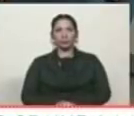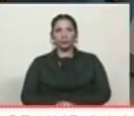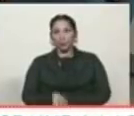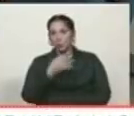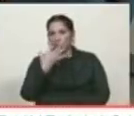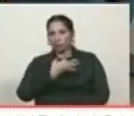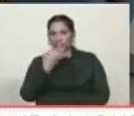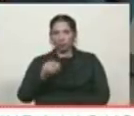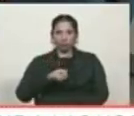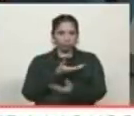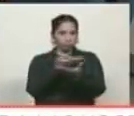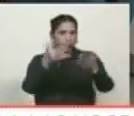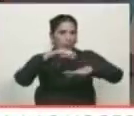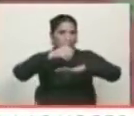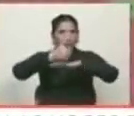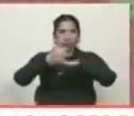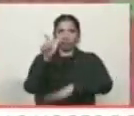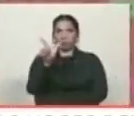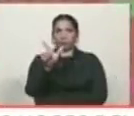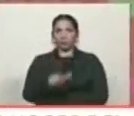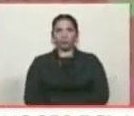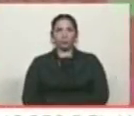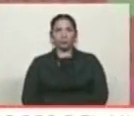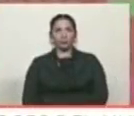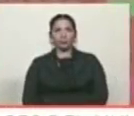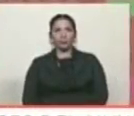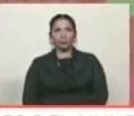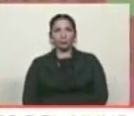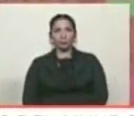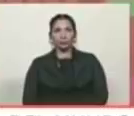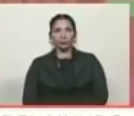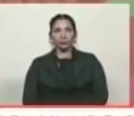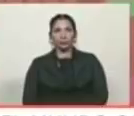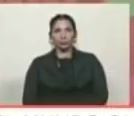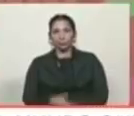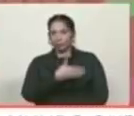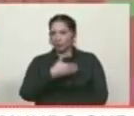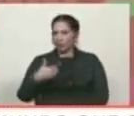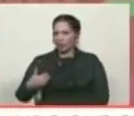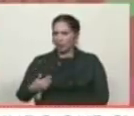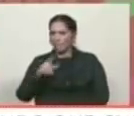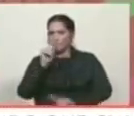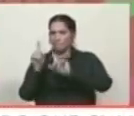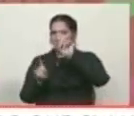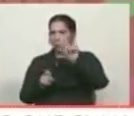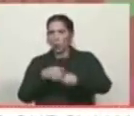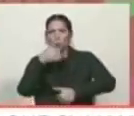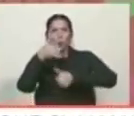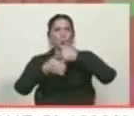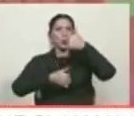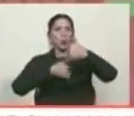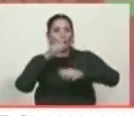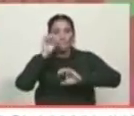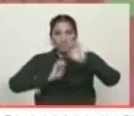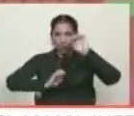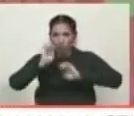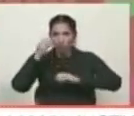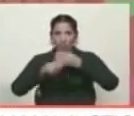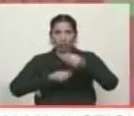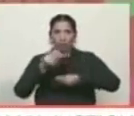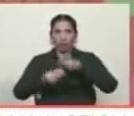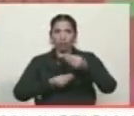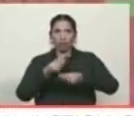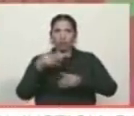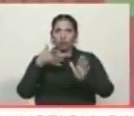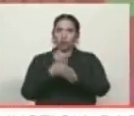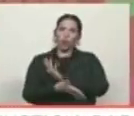Buenas tardes a toda la Dirección Nacional del Partido Socialista Unido de Venezuela. Quería consultarle cuál es la evaluación que realizan